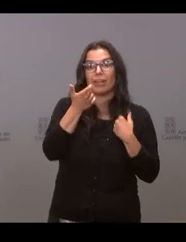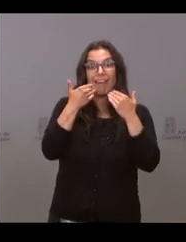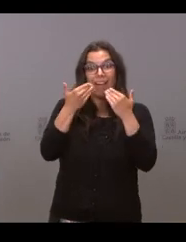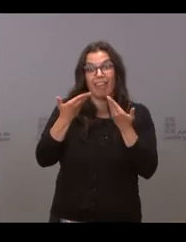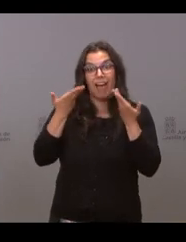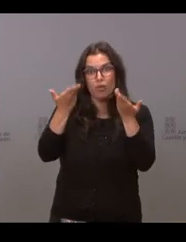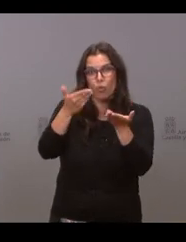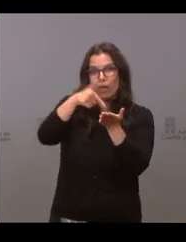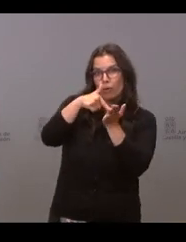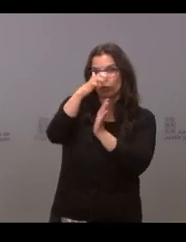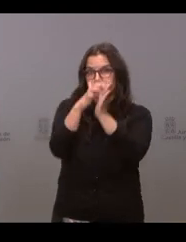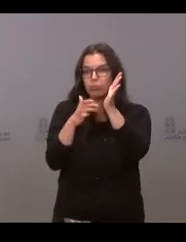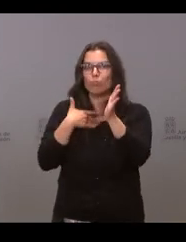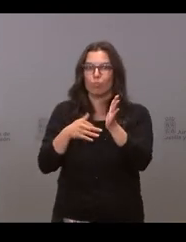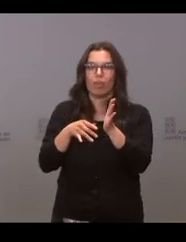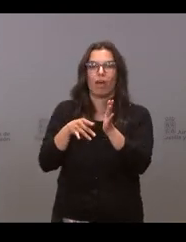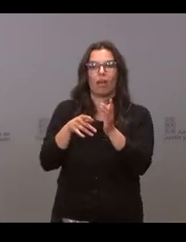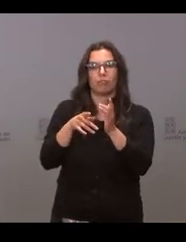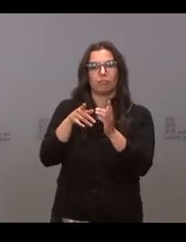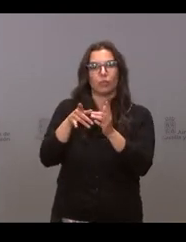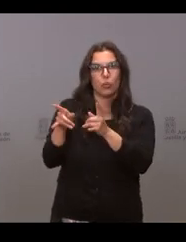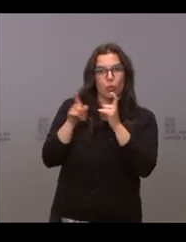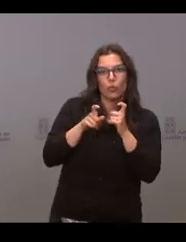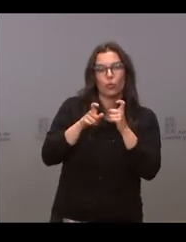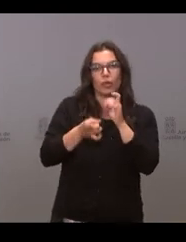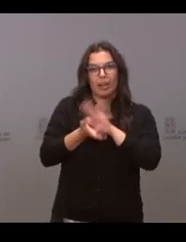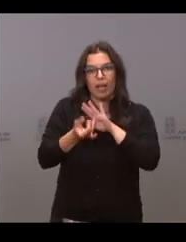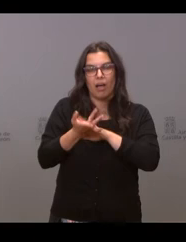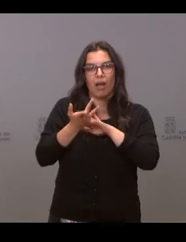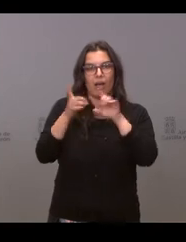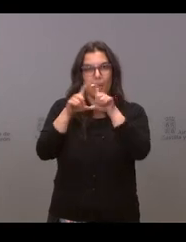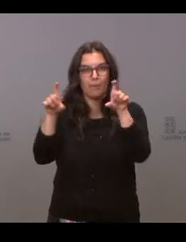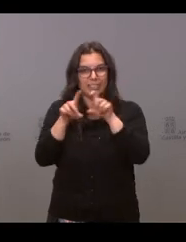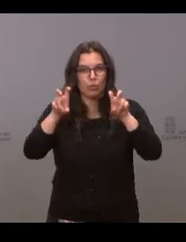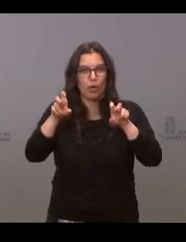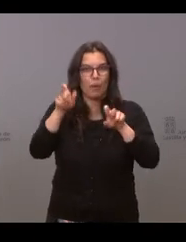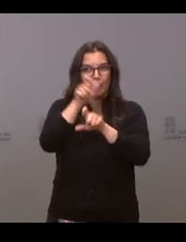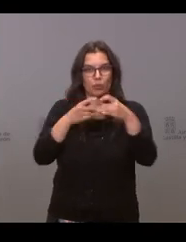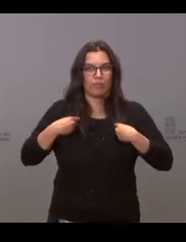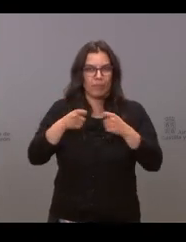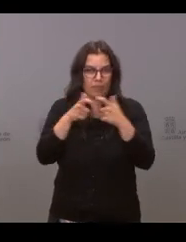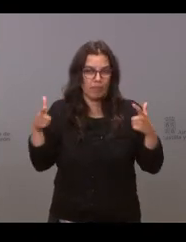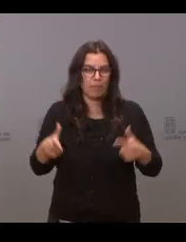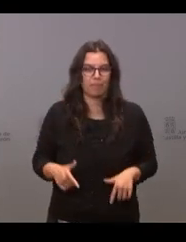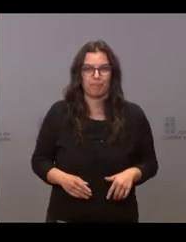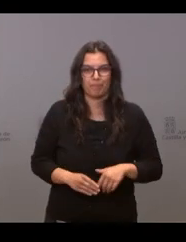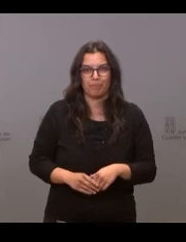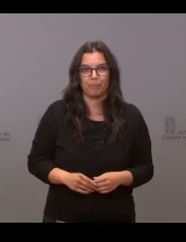naturaleza puedan favorecer la incorporación y la implantación de empresas en esos territorios